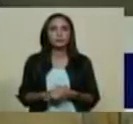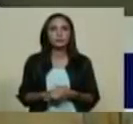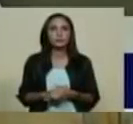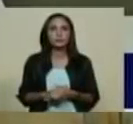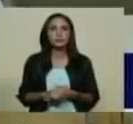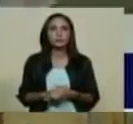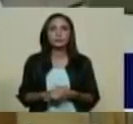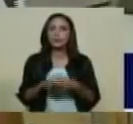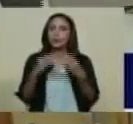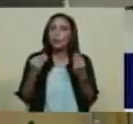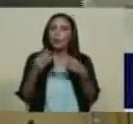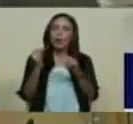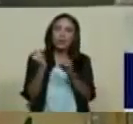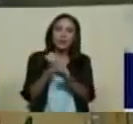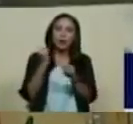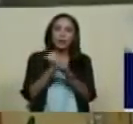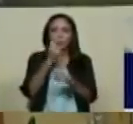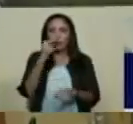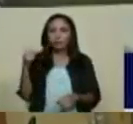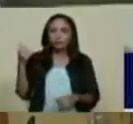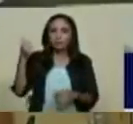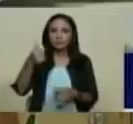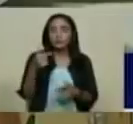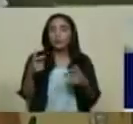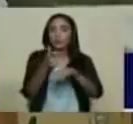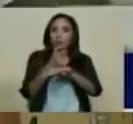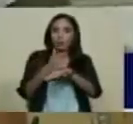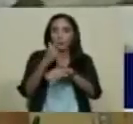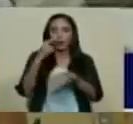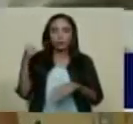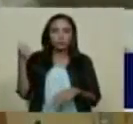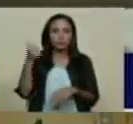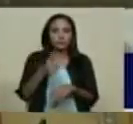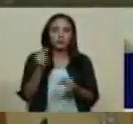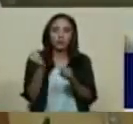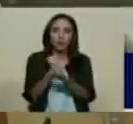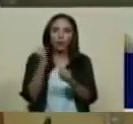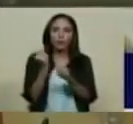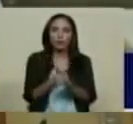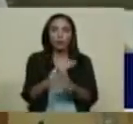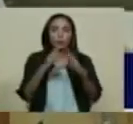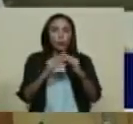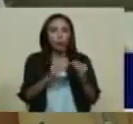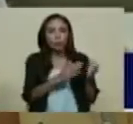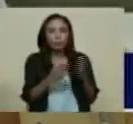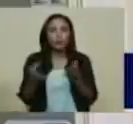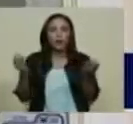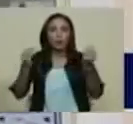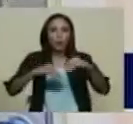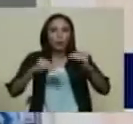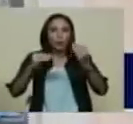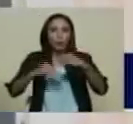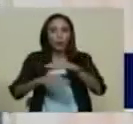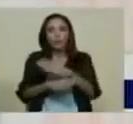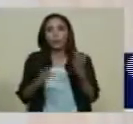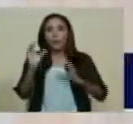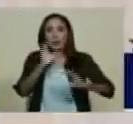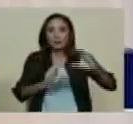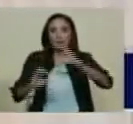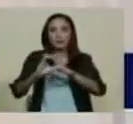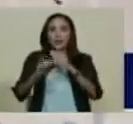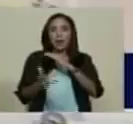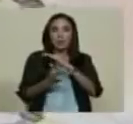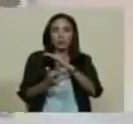las gestión que estamos realizando desde nuestro gobierno, donde estamos afianzando y fortaleciendo todo lo que es el sector de la ciencia y la